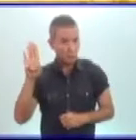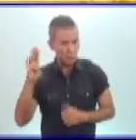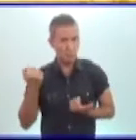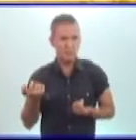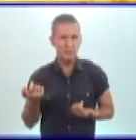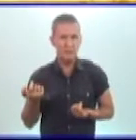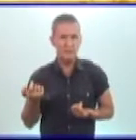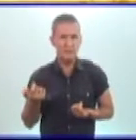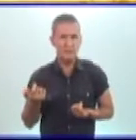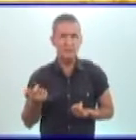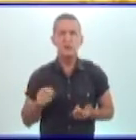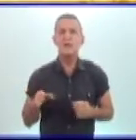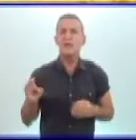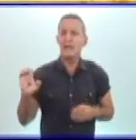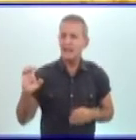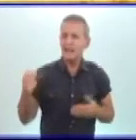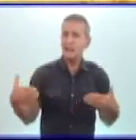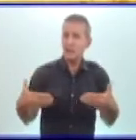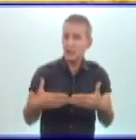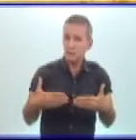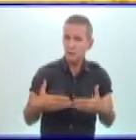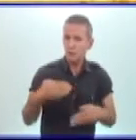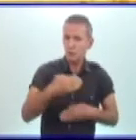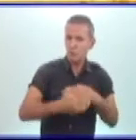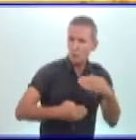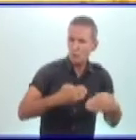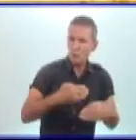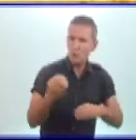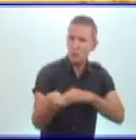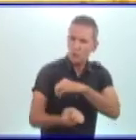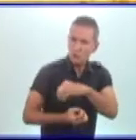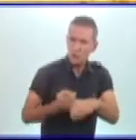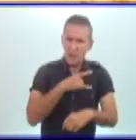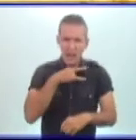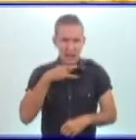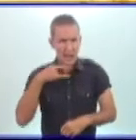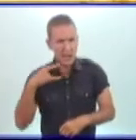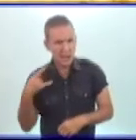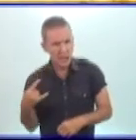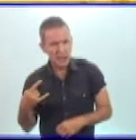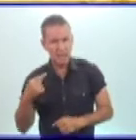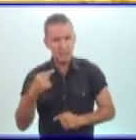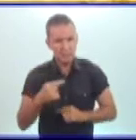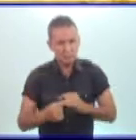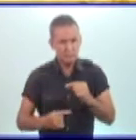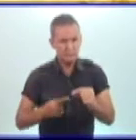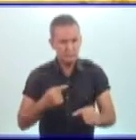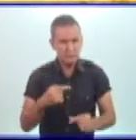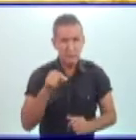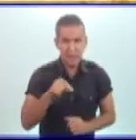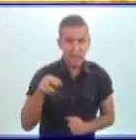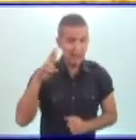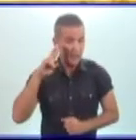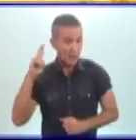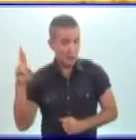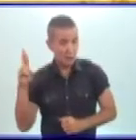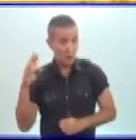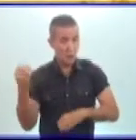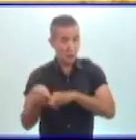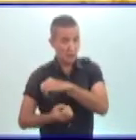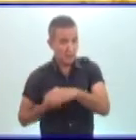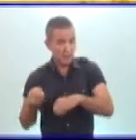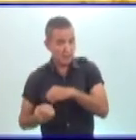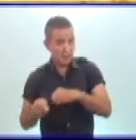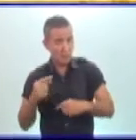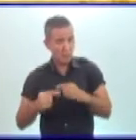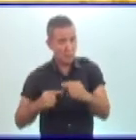que fueron la conclusión de un proceso de transformación lento y gradual. Estas revoluciones habían sustituido poco a poco